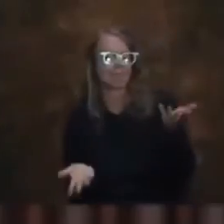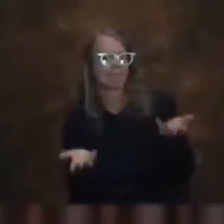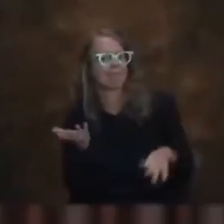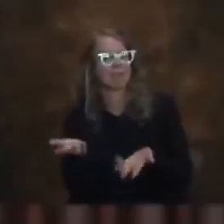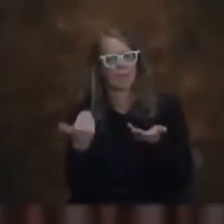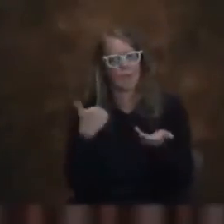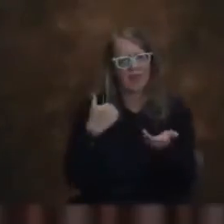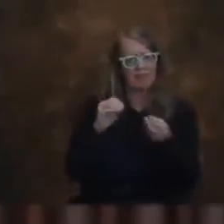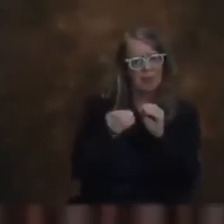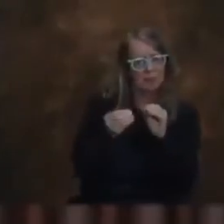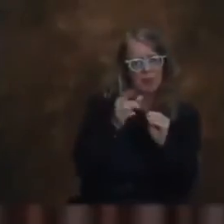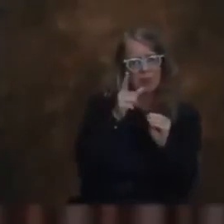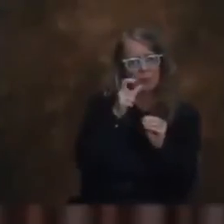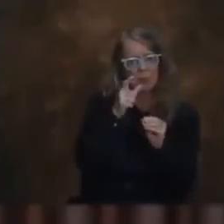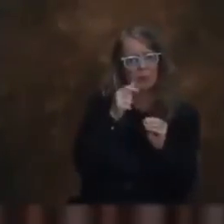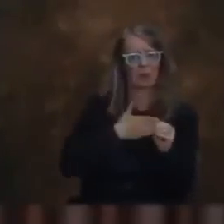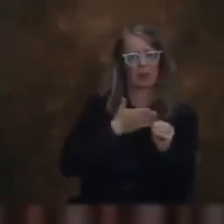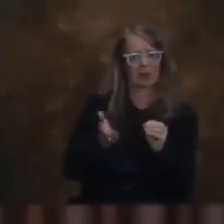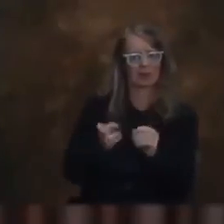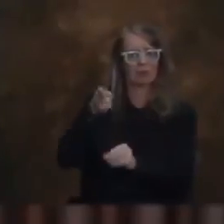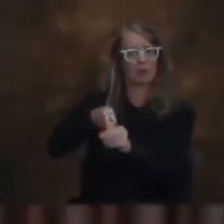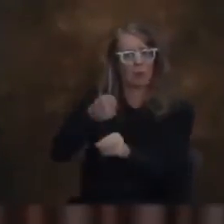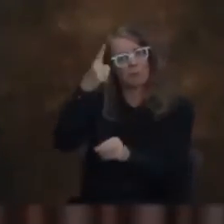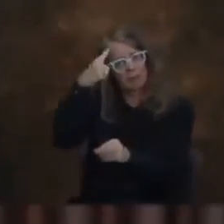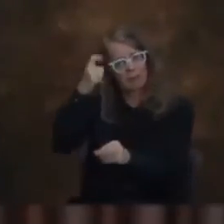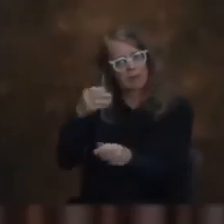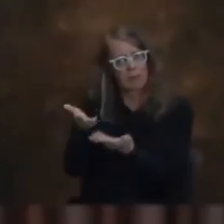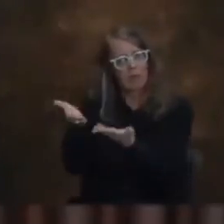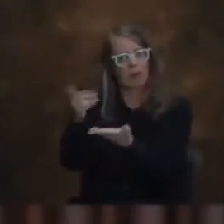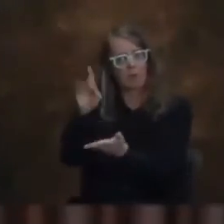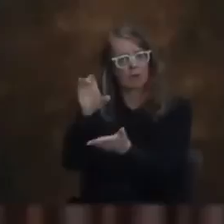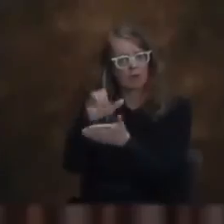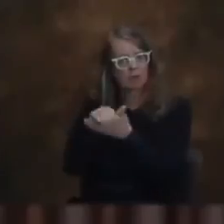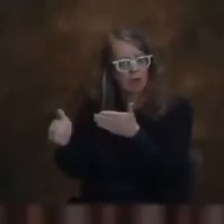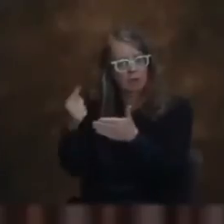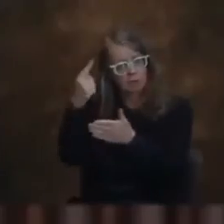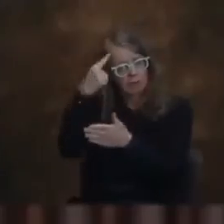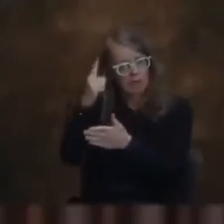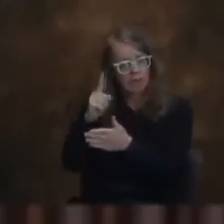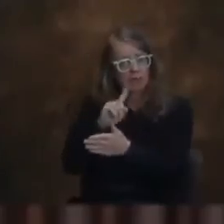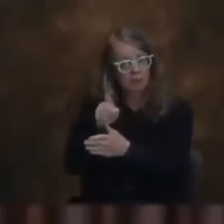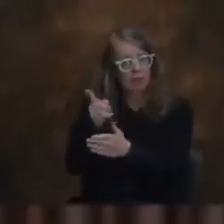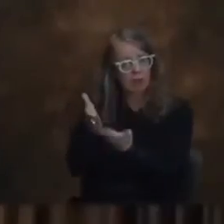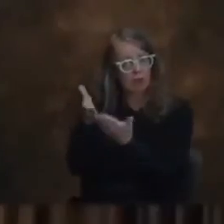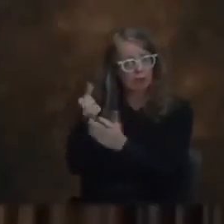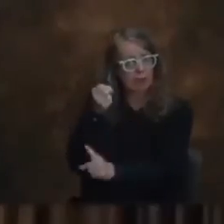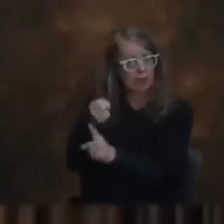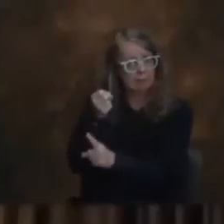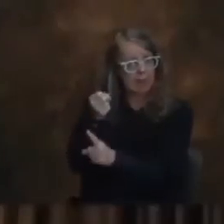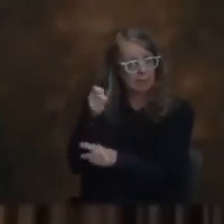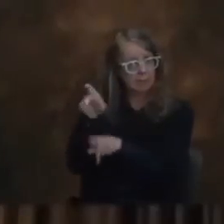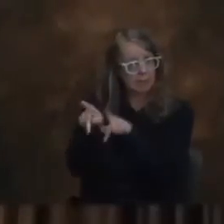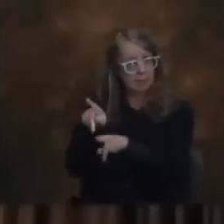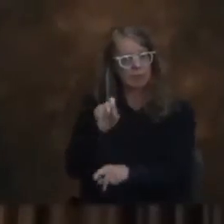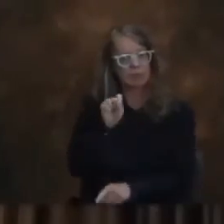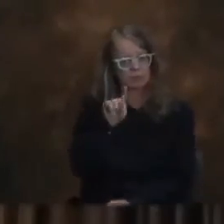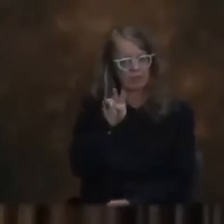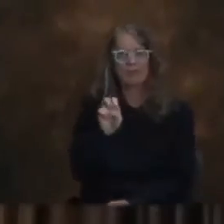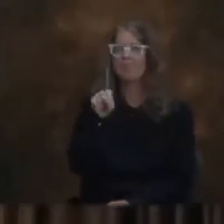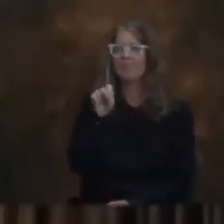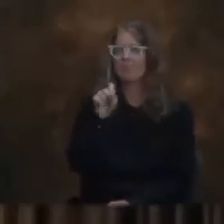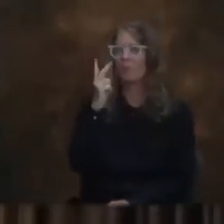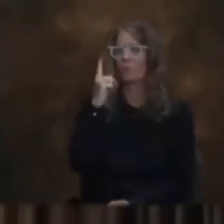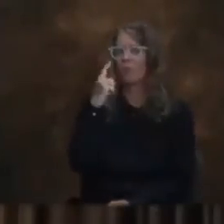para para saber si sería importante expandirlo debido a este proceso sí creo que hemos visto